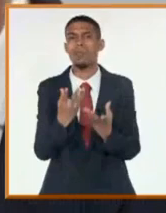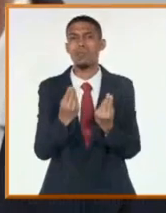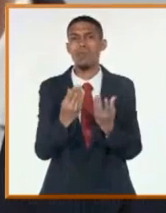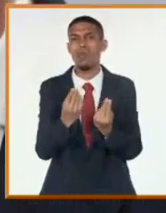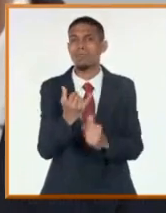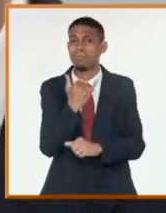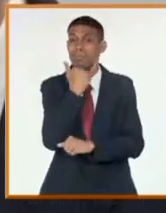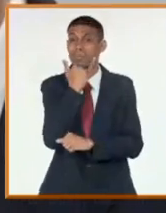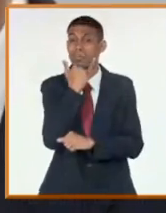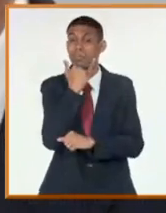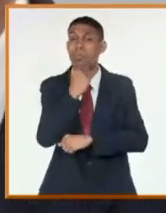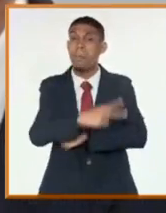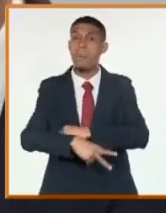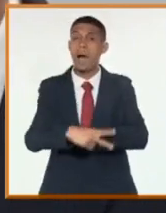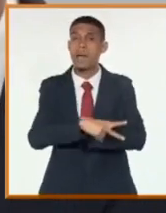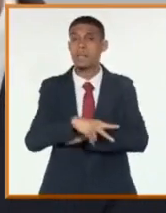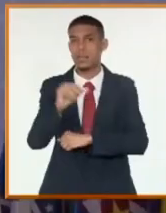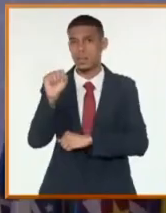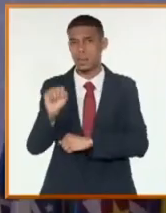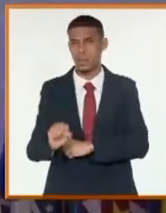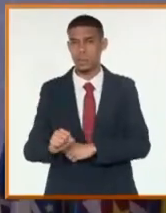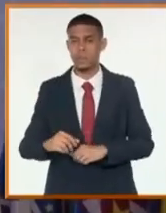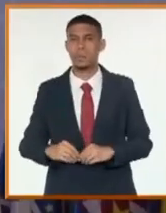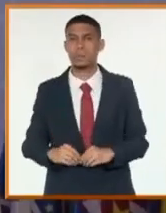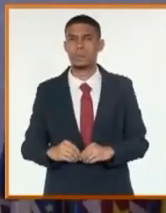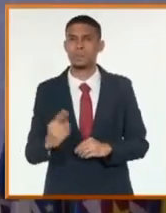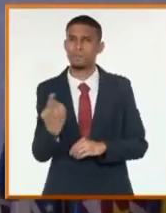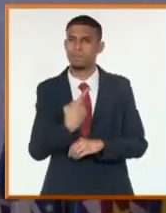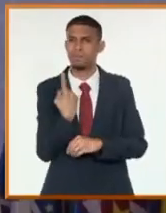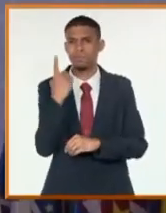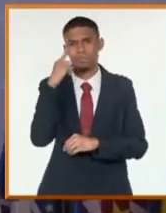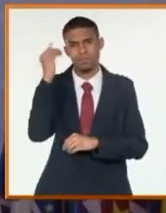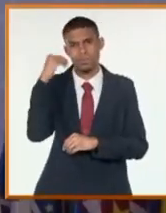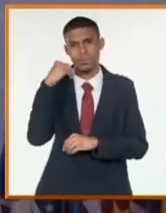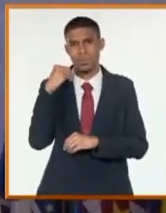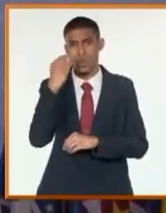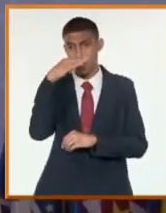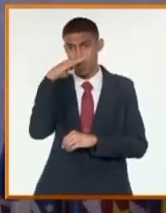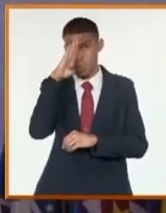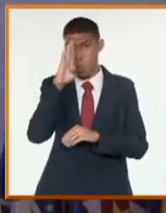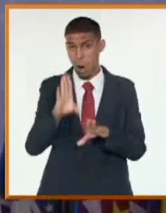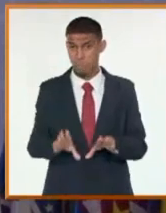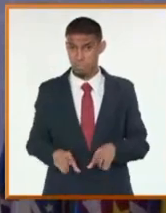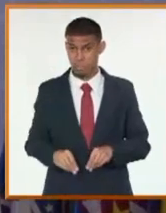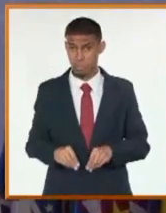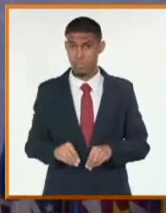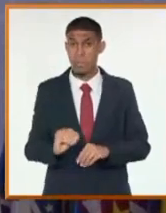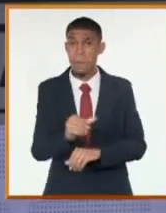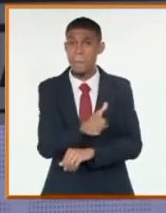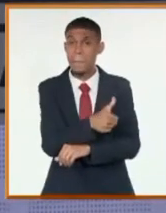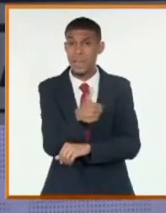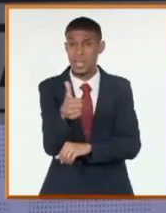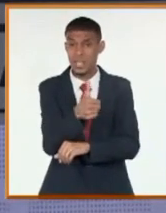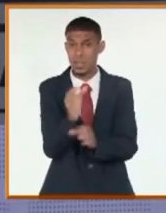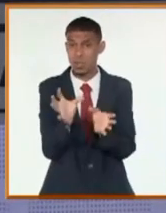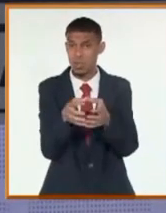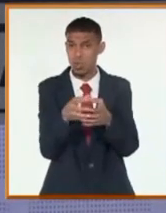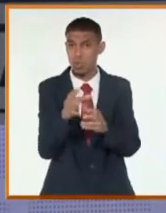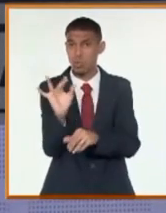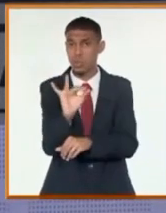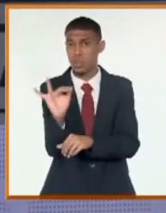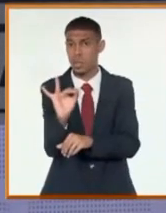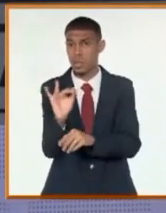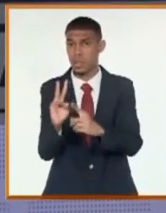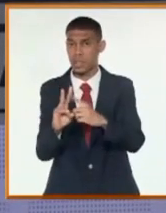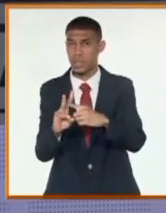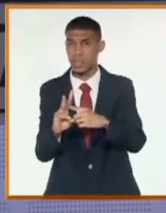países del sur. Como conocemos, Cuba, desde que adoptó la presidencia o que acogió la presidencia pro tempore del